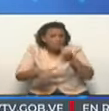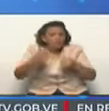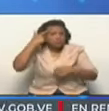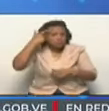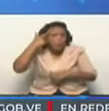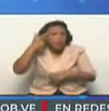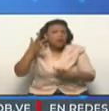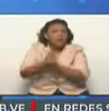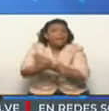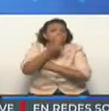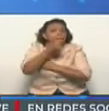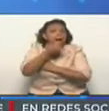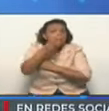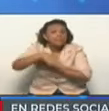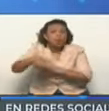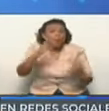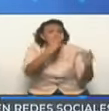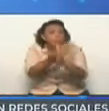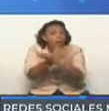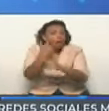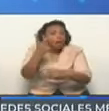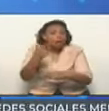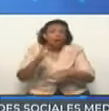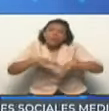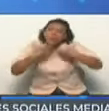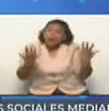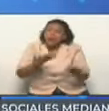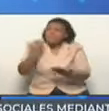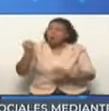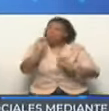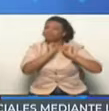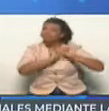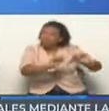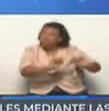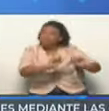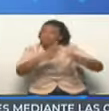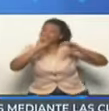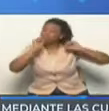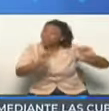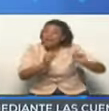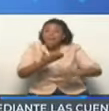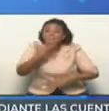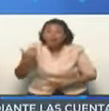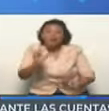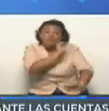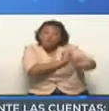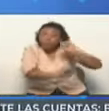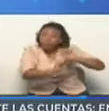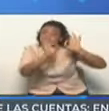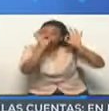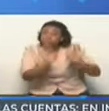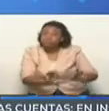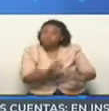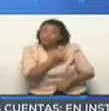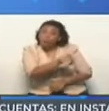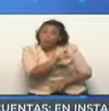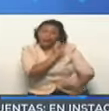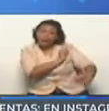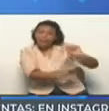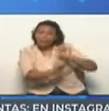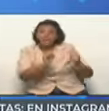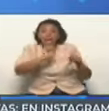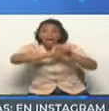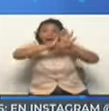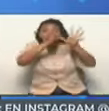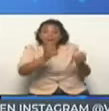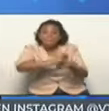eso. Entonces yo digo, ¿cuál es la mejor vacuna? La mejor vacuna ante la pandemia de